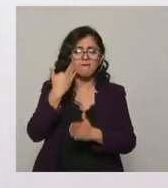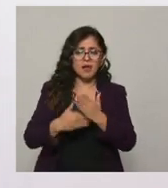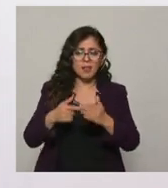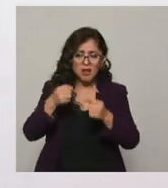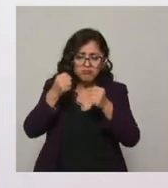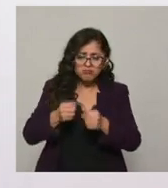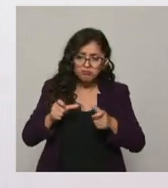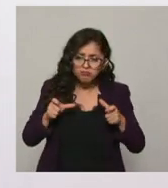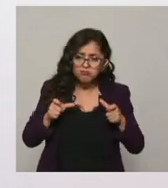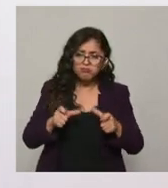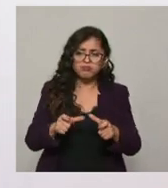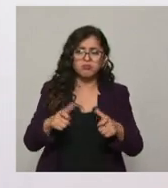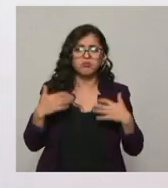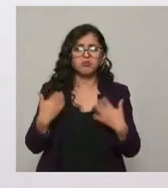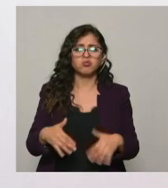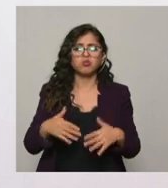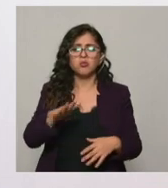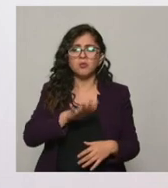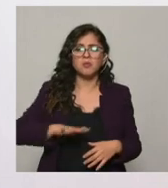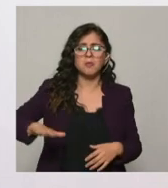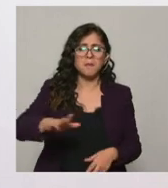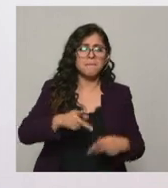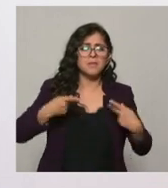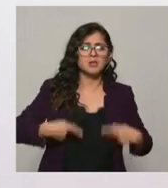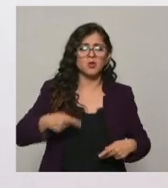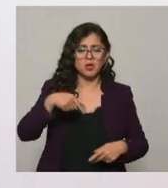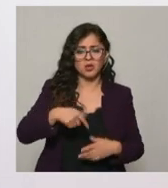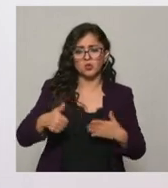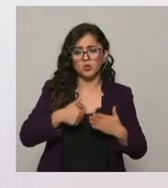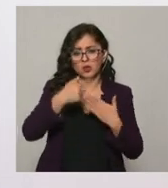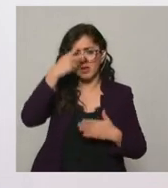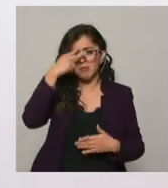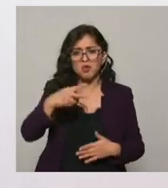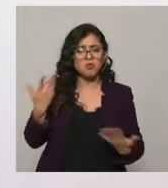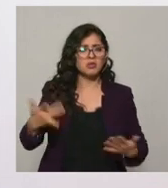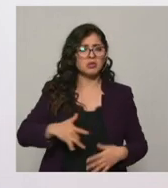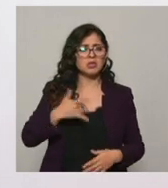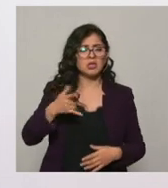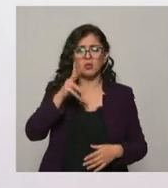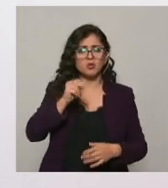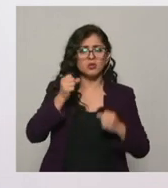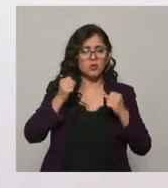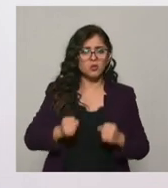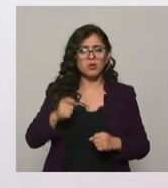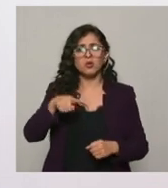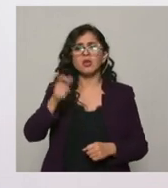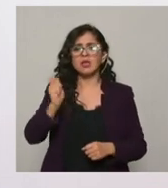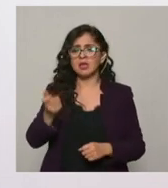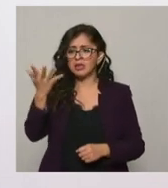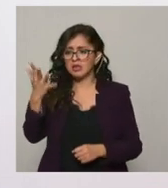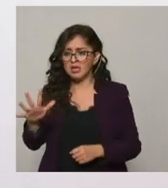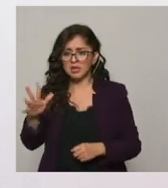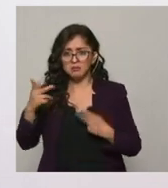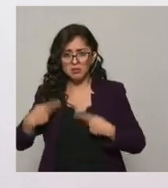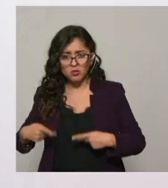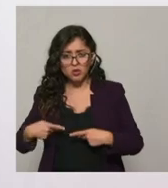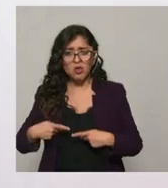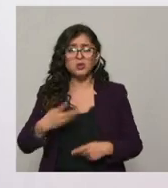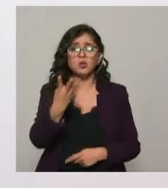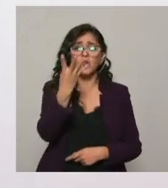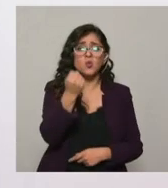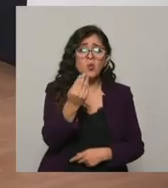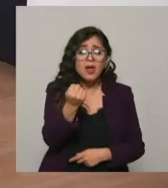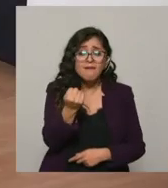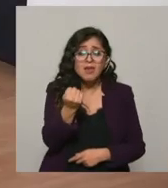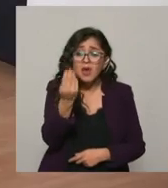las circunstancias en las que los ciudadanos se sienten más inseguros. 9 de cada 10 personas en la Ciudad de México se sienten inseguras. 9 de cada